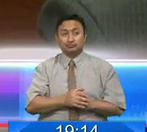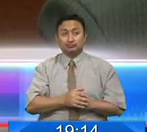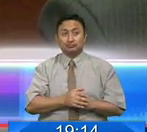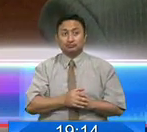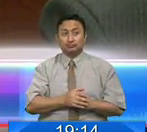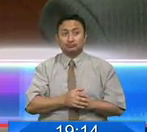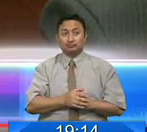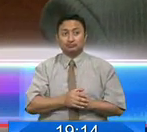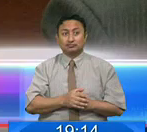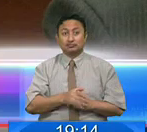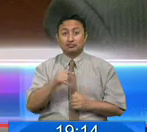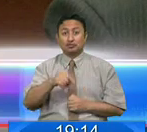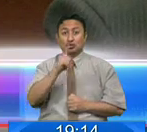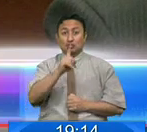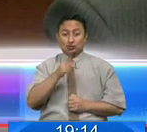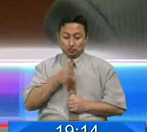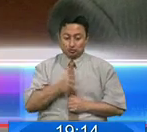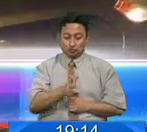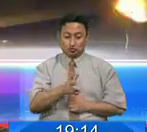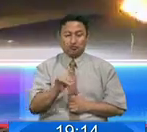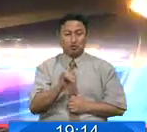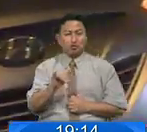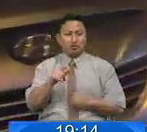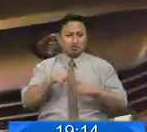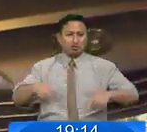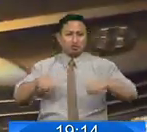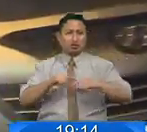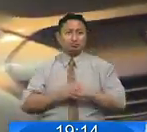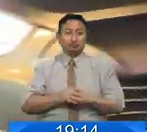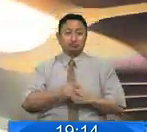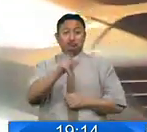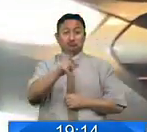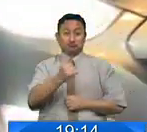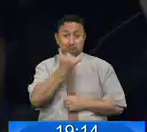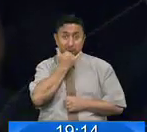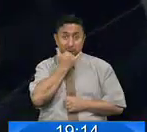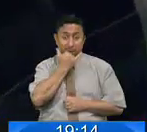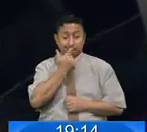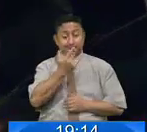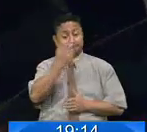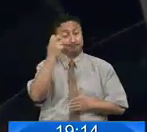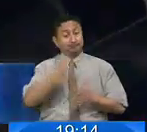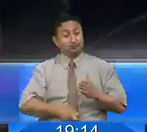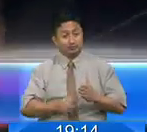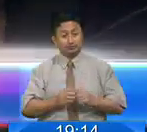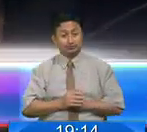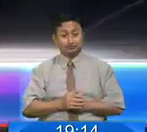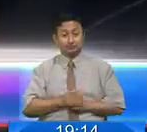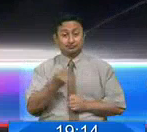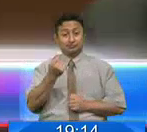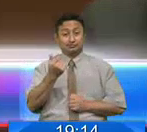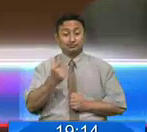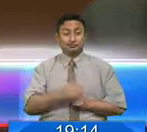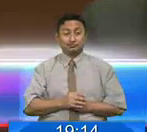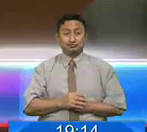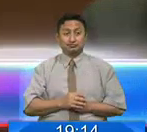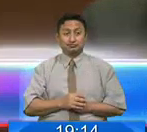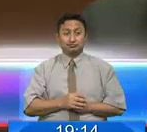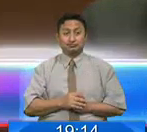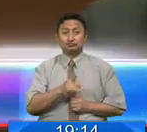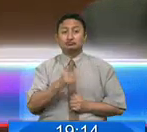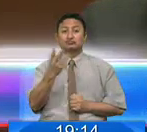un carril pero la cobertura sigue siendo la media quien infrinja la norma será sancionado incluso con multas económicas del